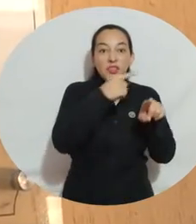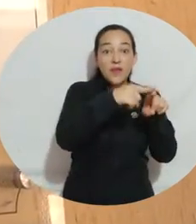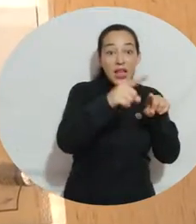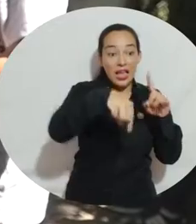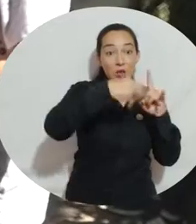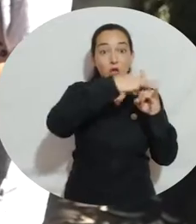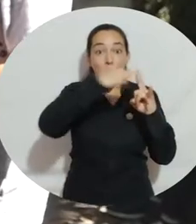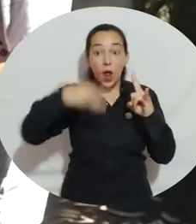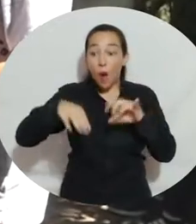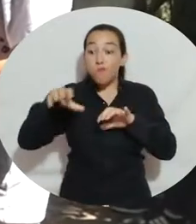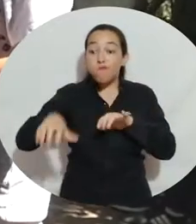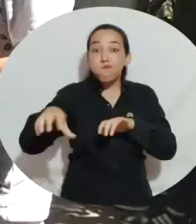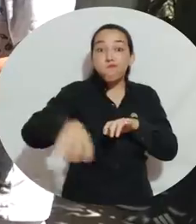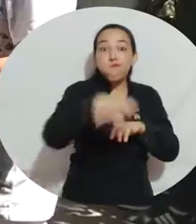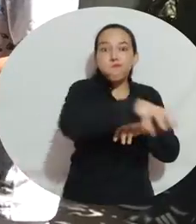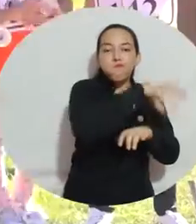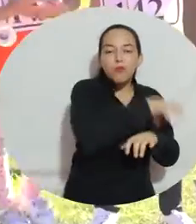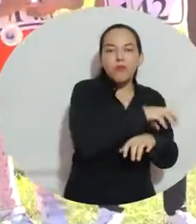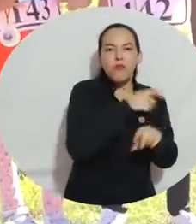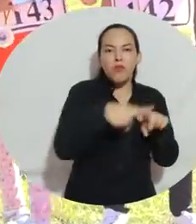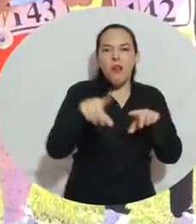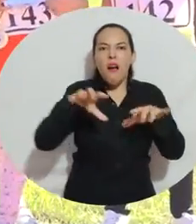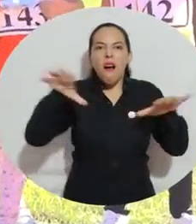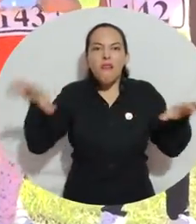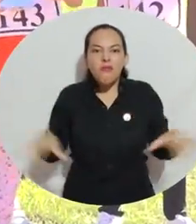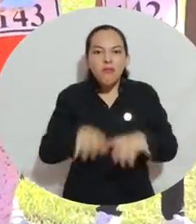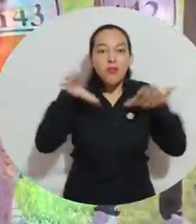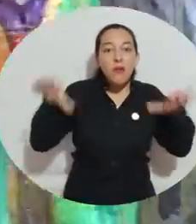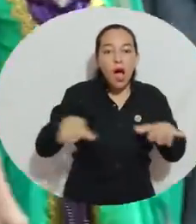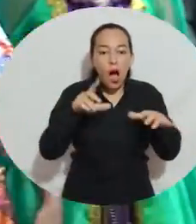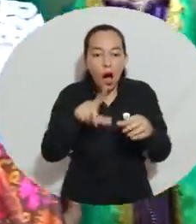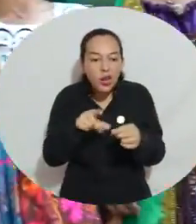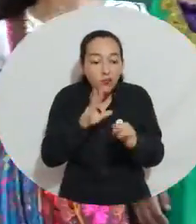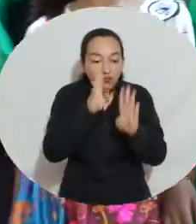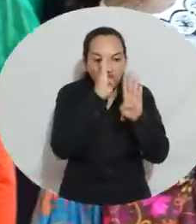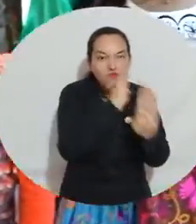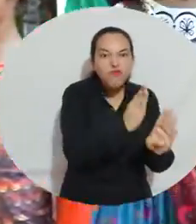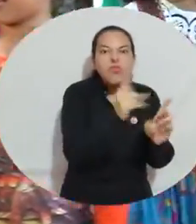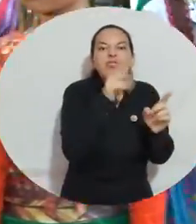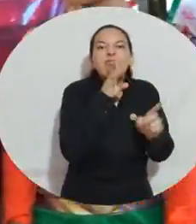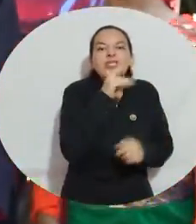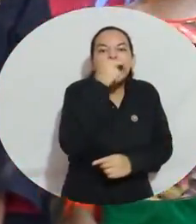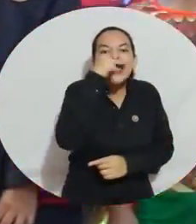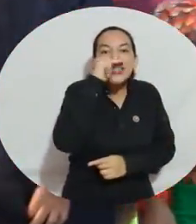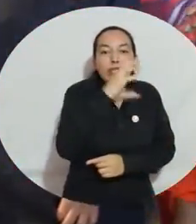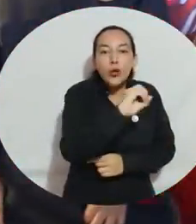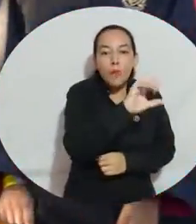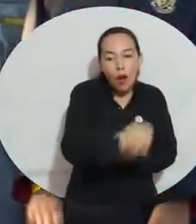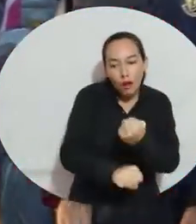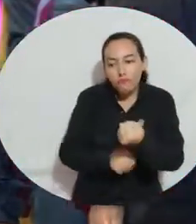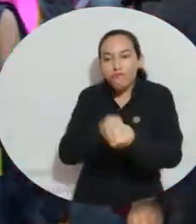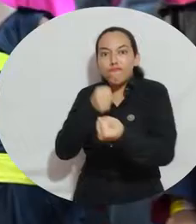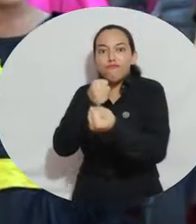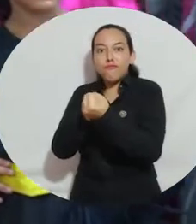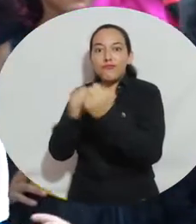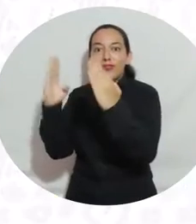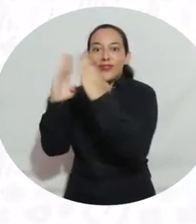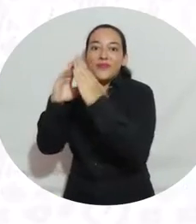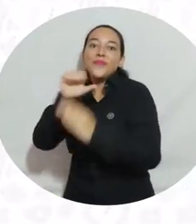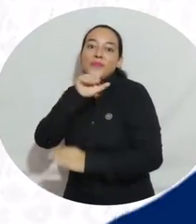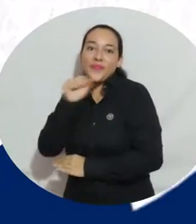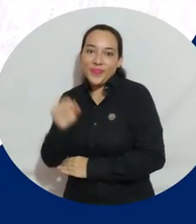Distintas dependencias de Unimagdalena organizaron actividades orientadas a los niños con el fin de realizar aportes a la campaña Pro